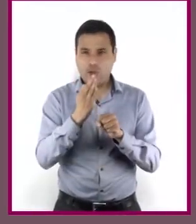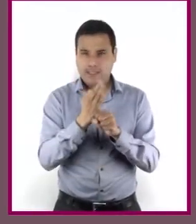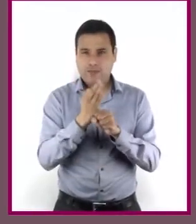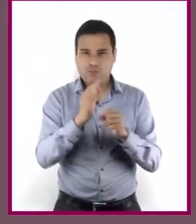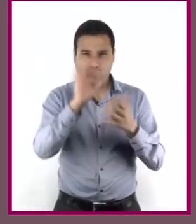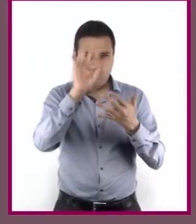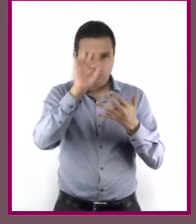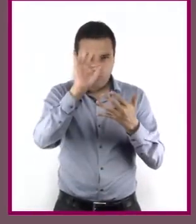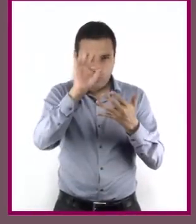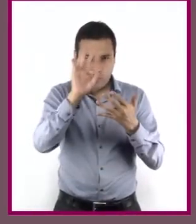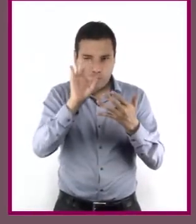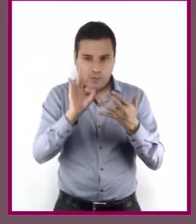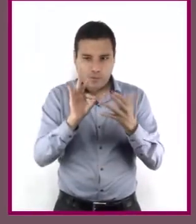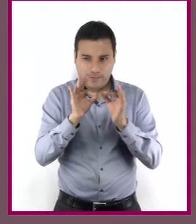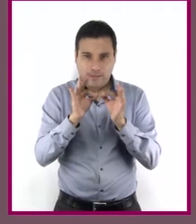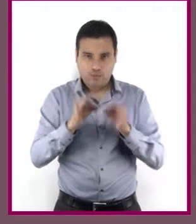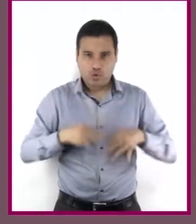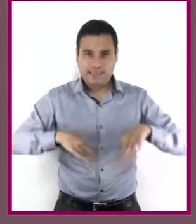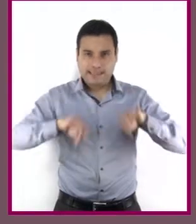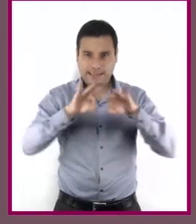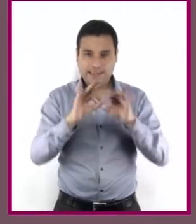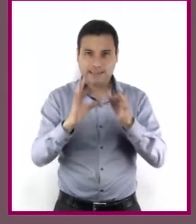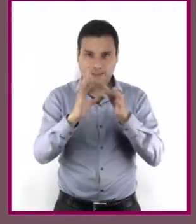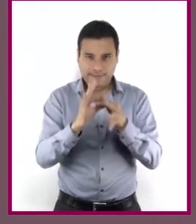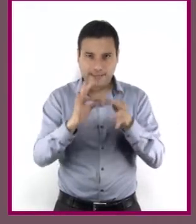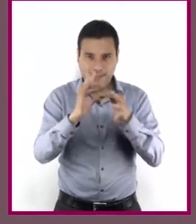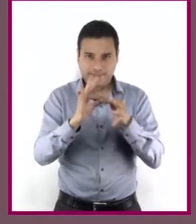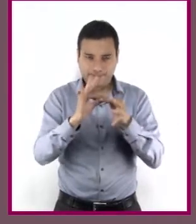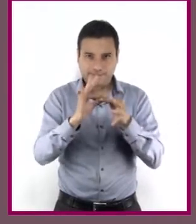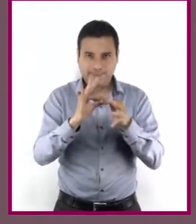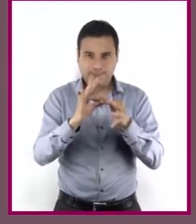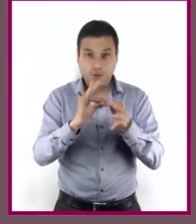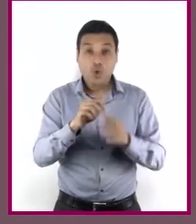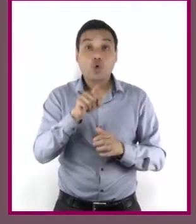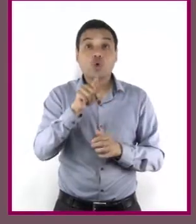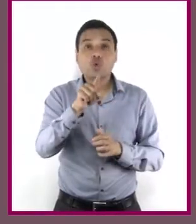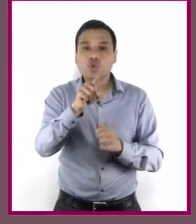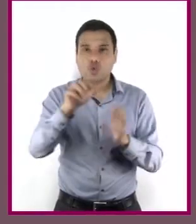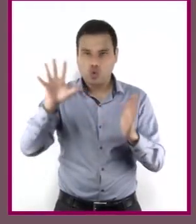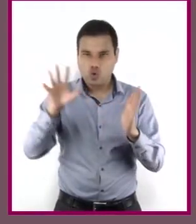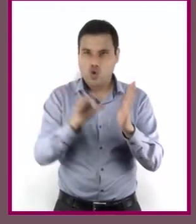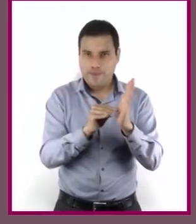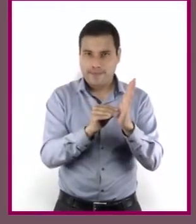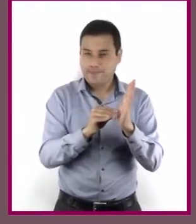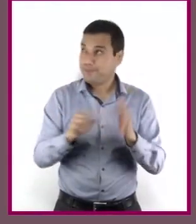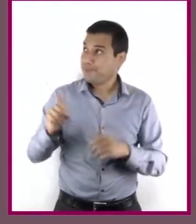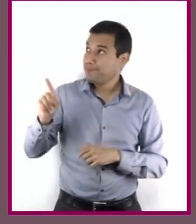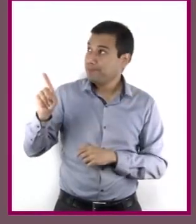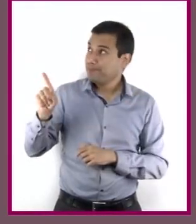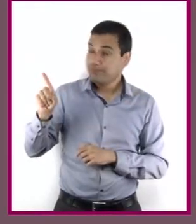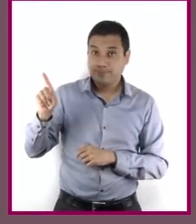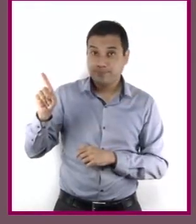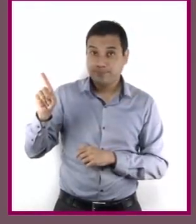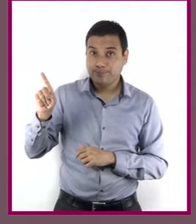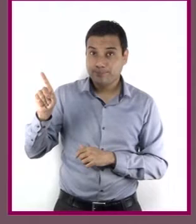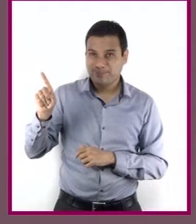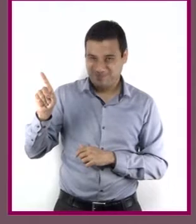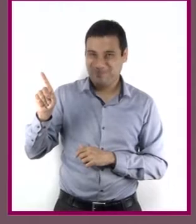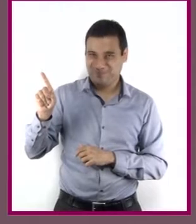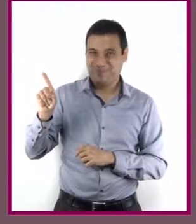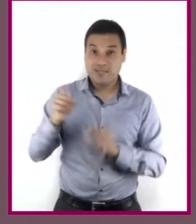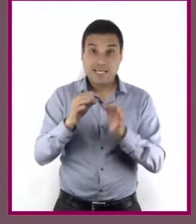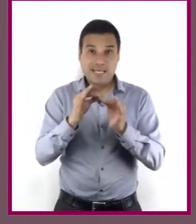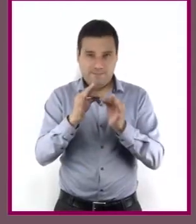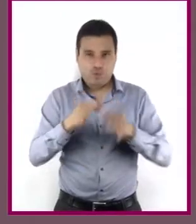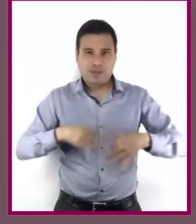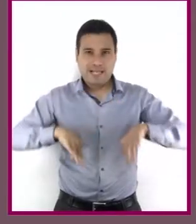sugerimos completar el diagrama que ven en pantalla, escribiendo los hechos o procesos más importantes